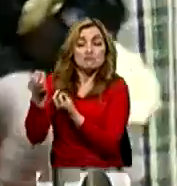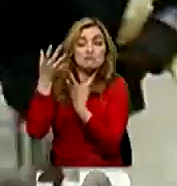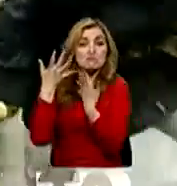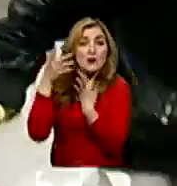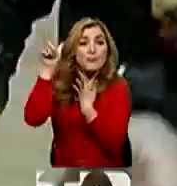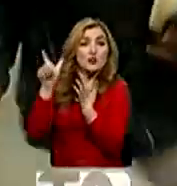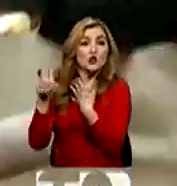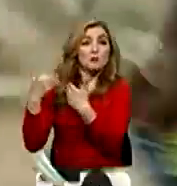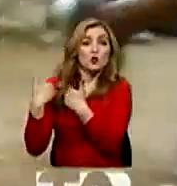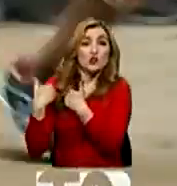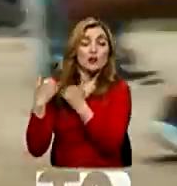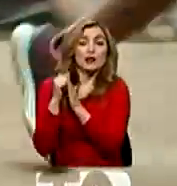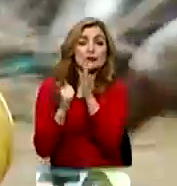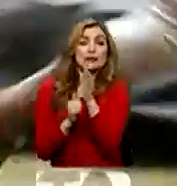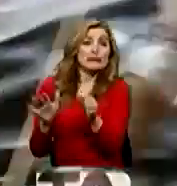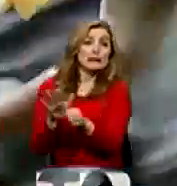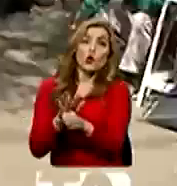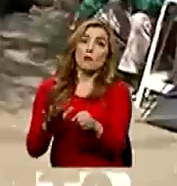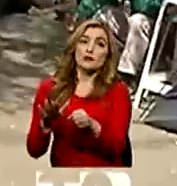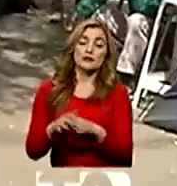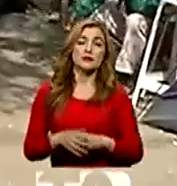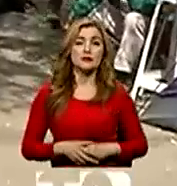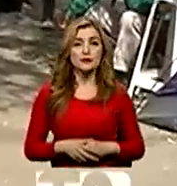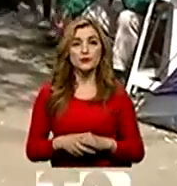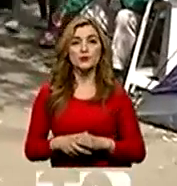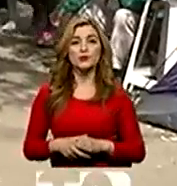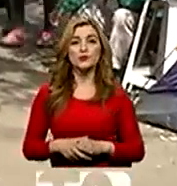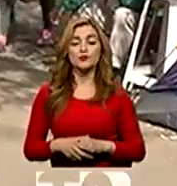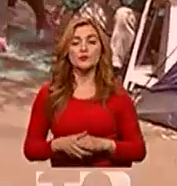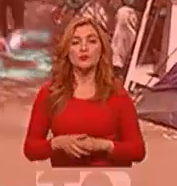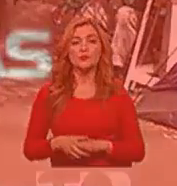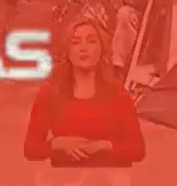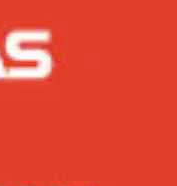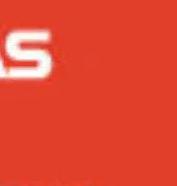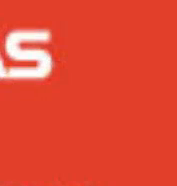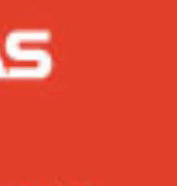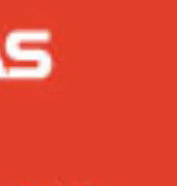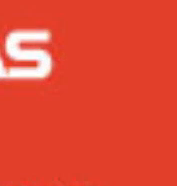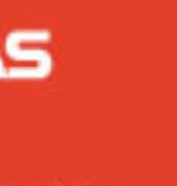que la persona encargada tenía la agenda ocupada. Helen Quiñones, 24 horas.